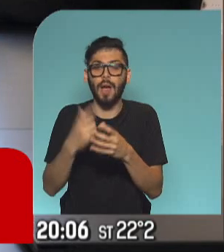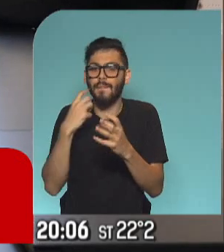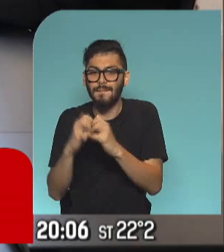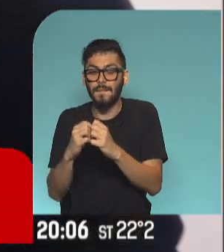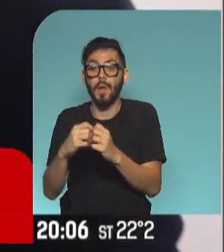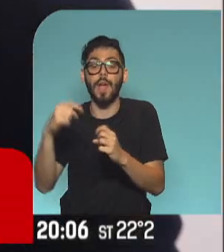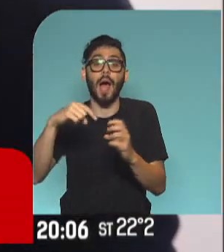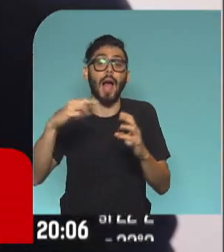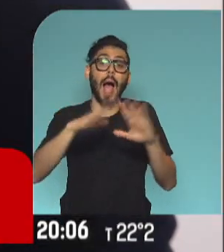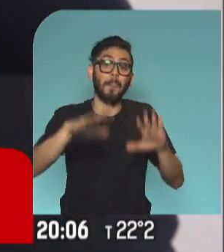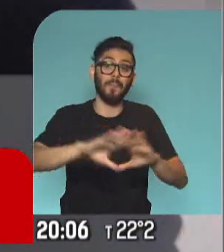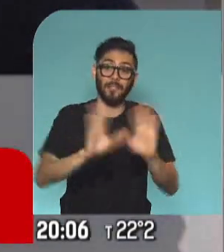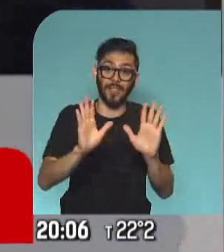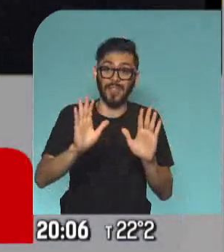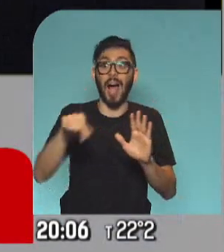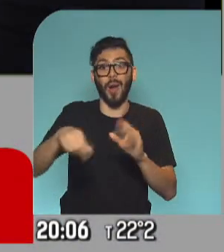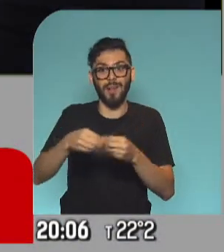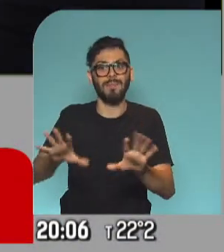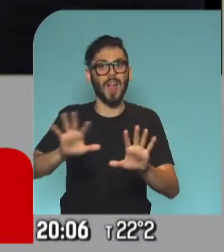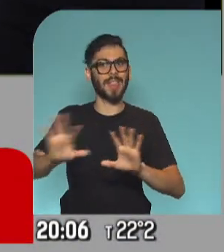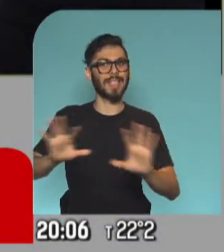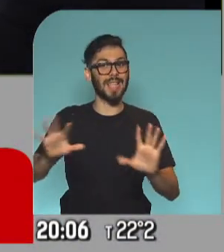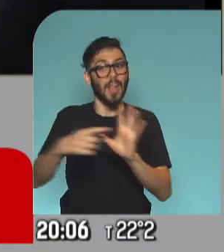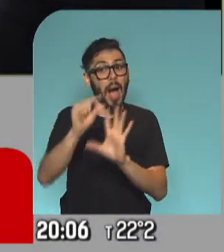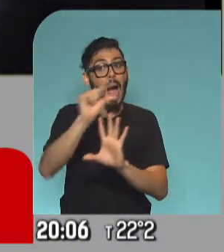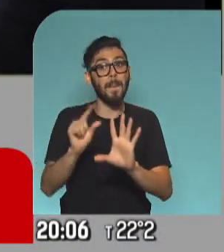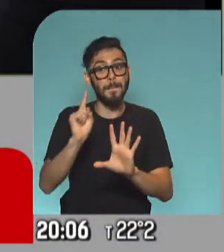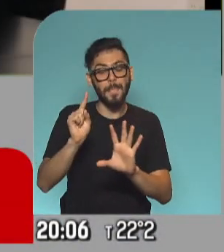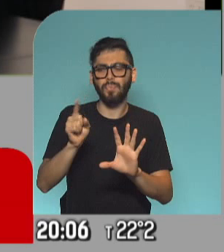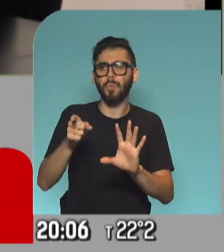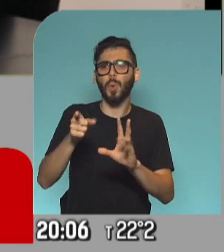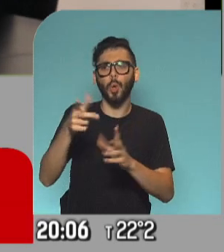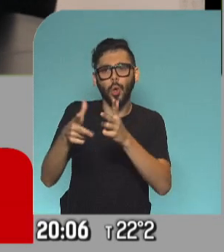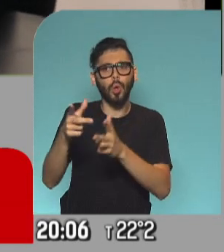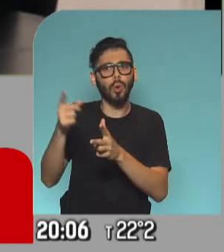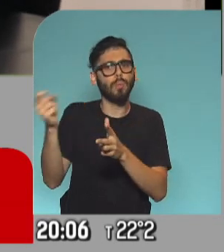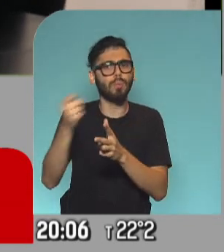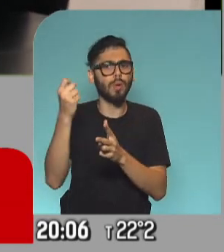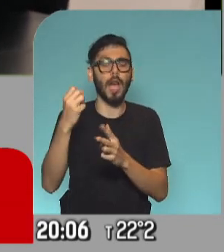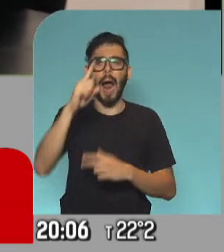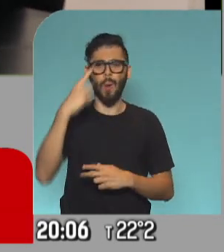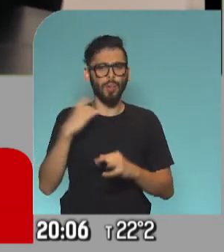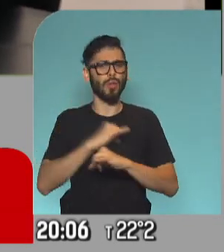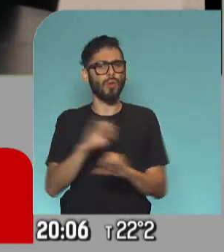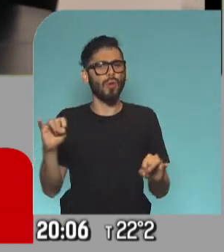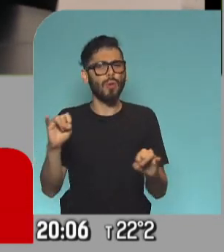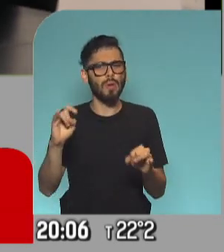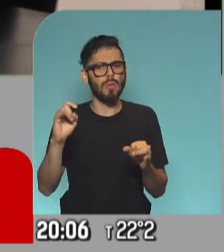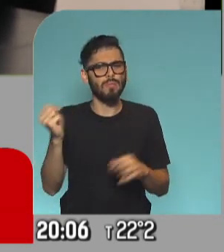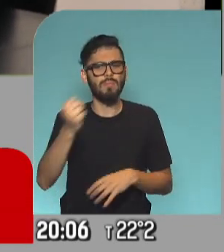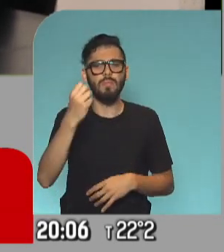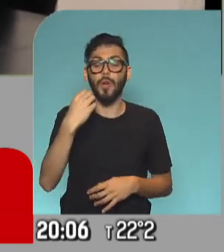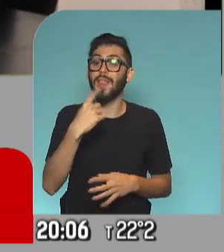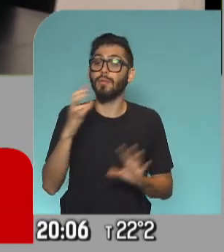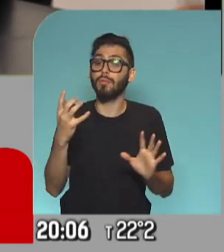ahora distanciamiento, ¿no?, en el AMBA. Y un mensaje político importante porque lo dice Alberto Fernández en la conferencia, dice, bueno, logramos